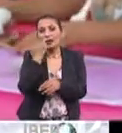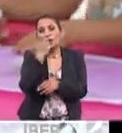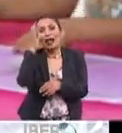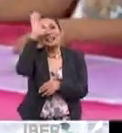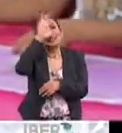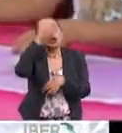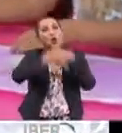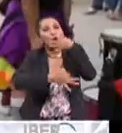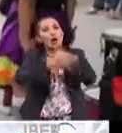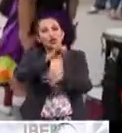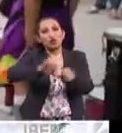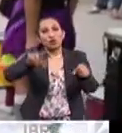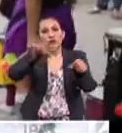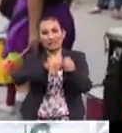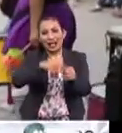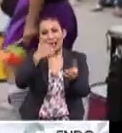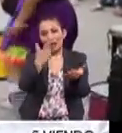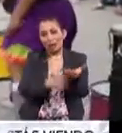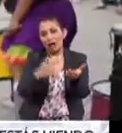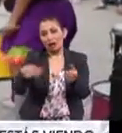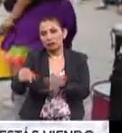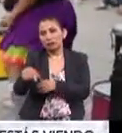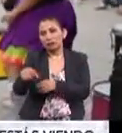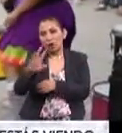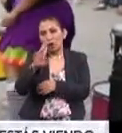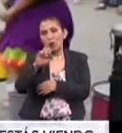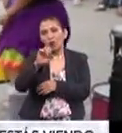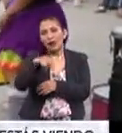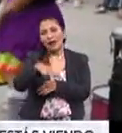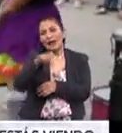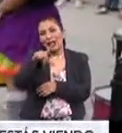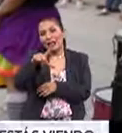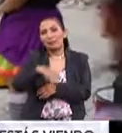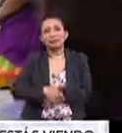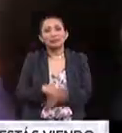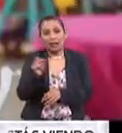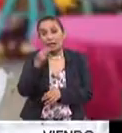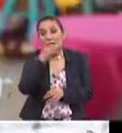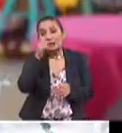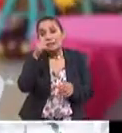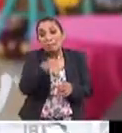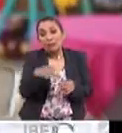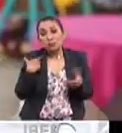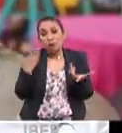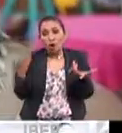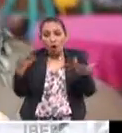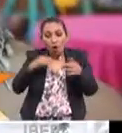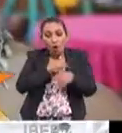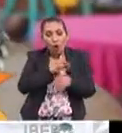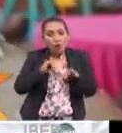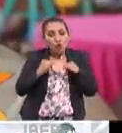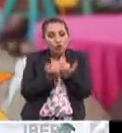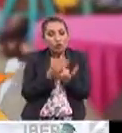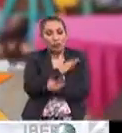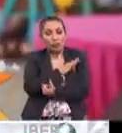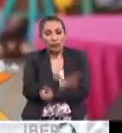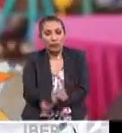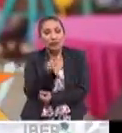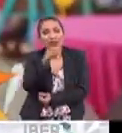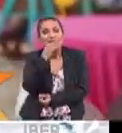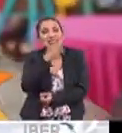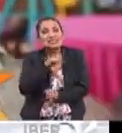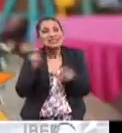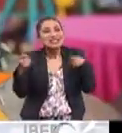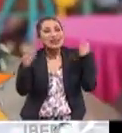de Ciencias Jurídicas y Sociales de la UNL. En el festival Juntas Podemos, es un festival cultural